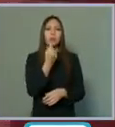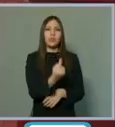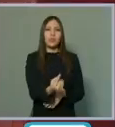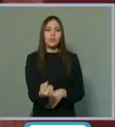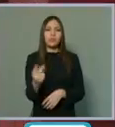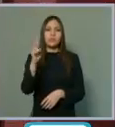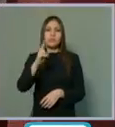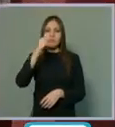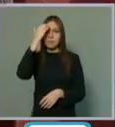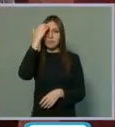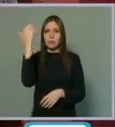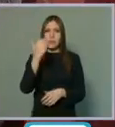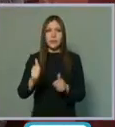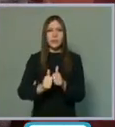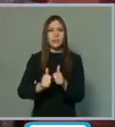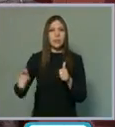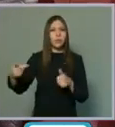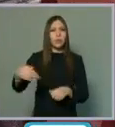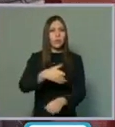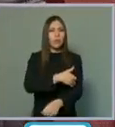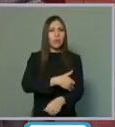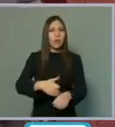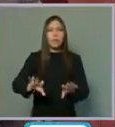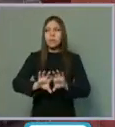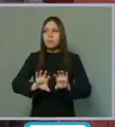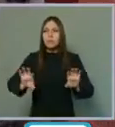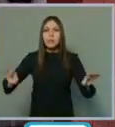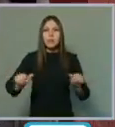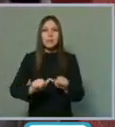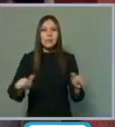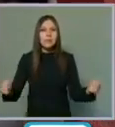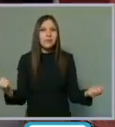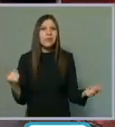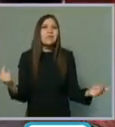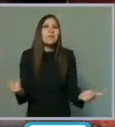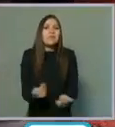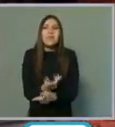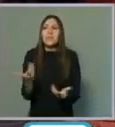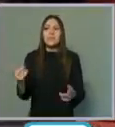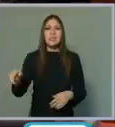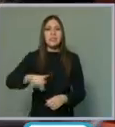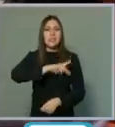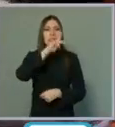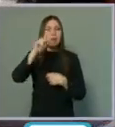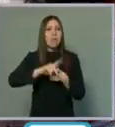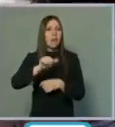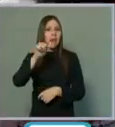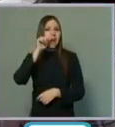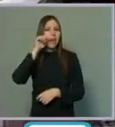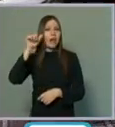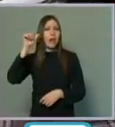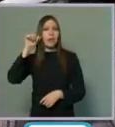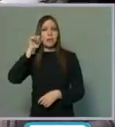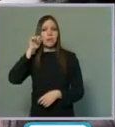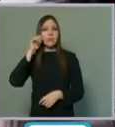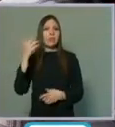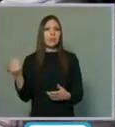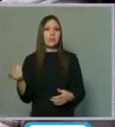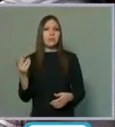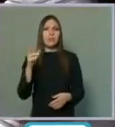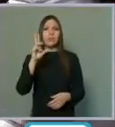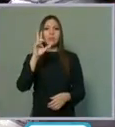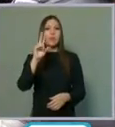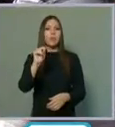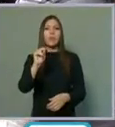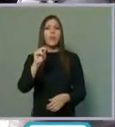de sus familias. ¿Qué pasa con este país que también, pues, ayer dio la espalda precisamente a